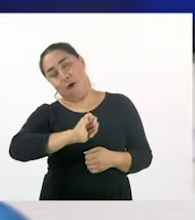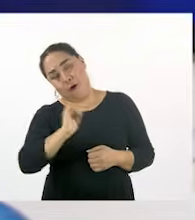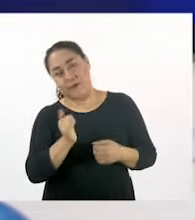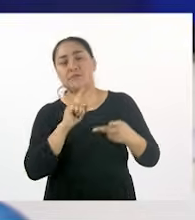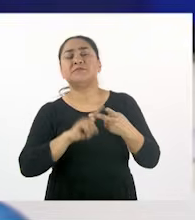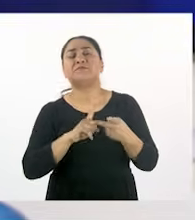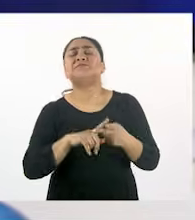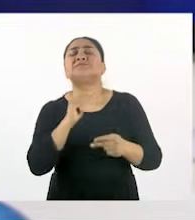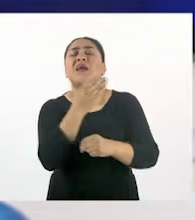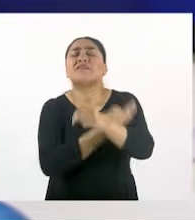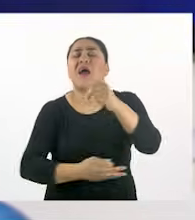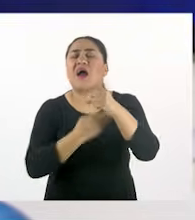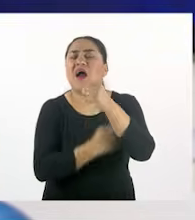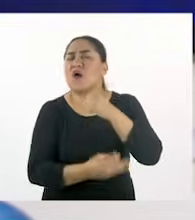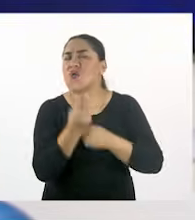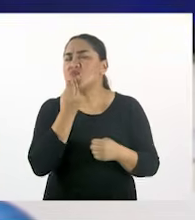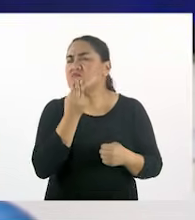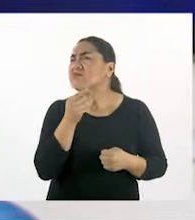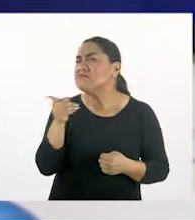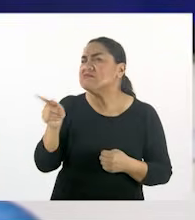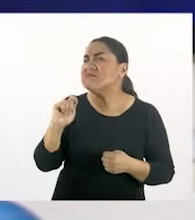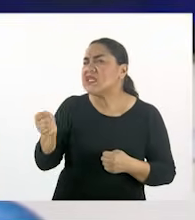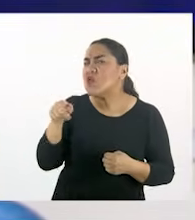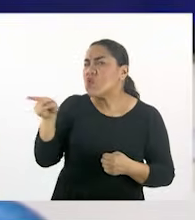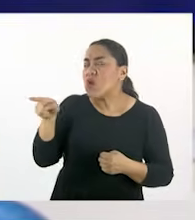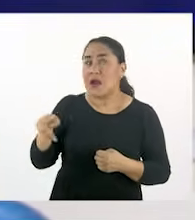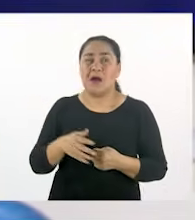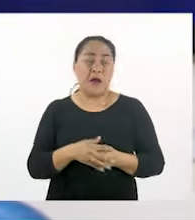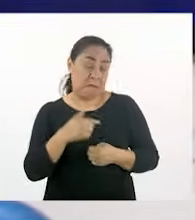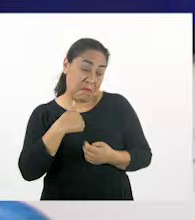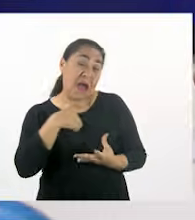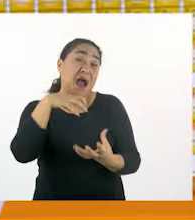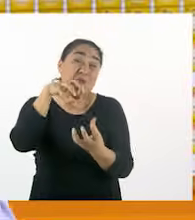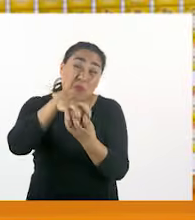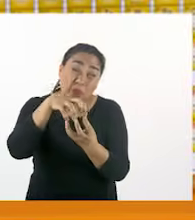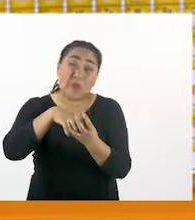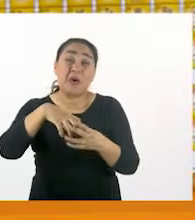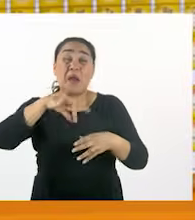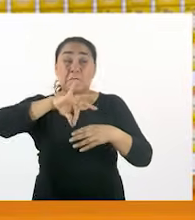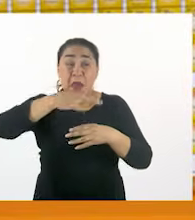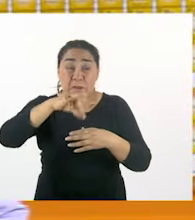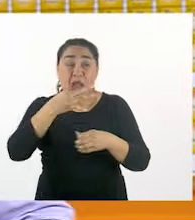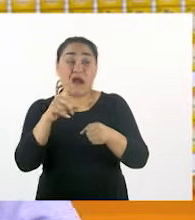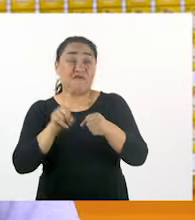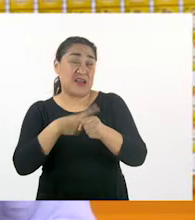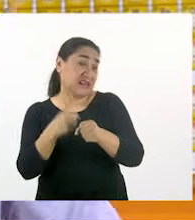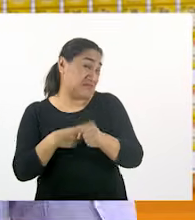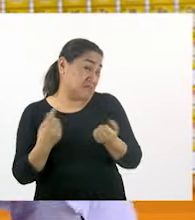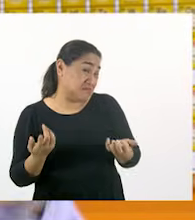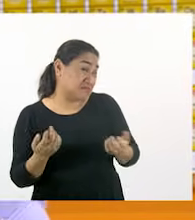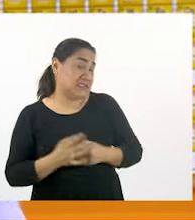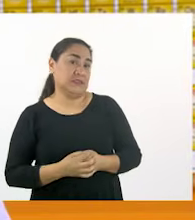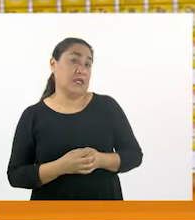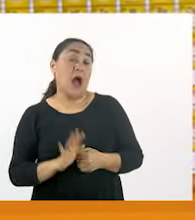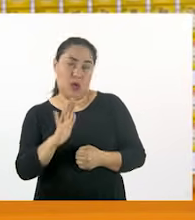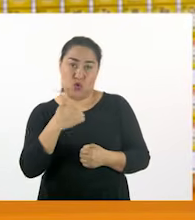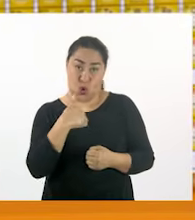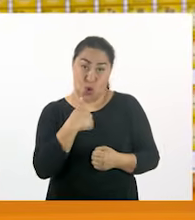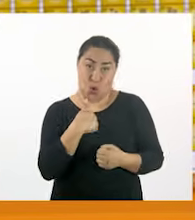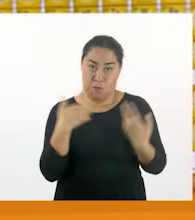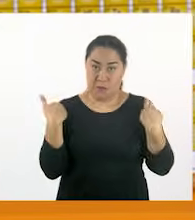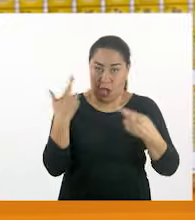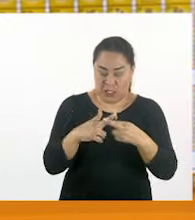En la comida, ¿qué tenías tú? En la comida teníamos hamburguesas, papas y refrescos. Bueno, pues yo en la comida